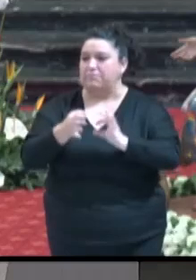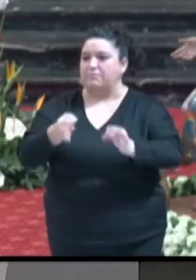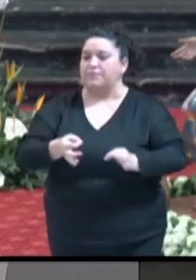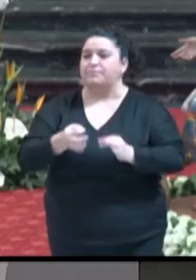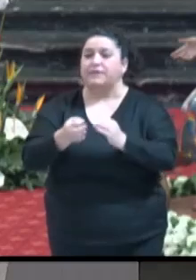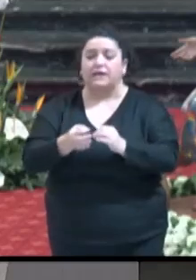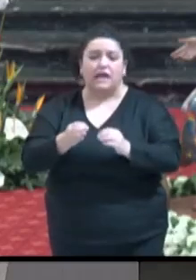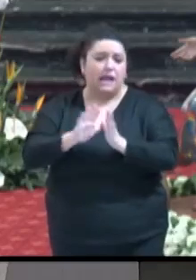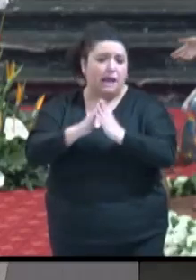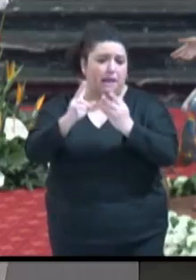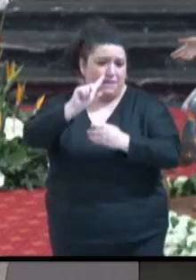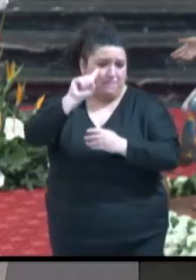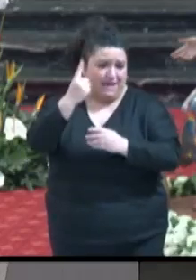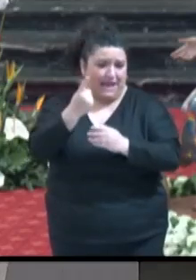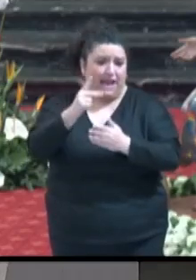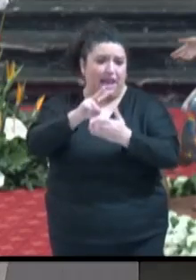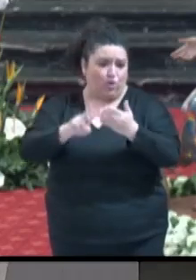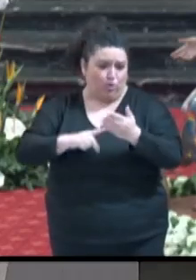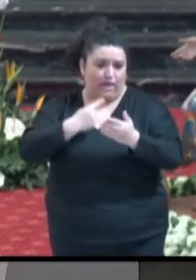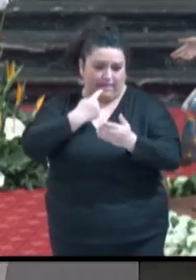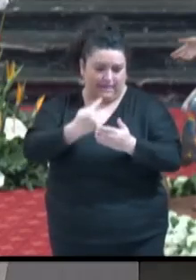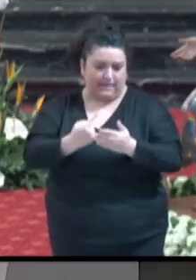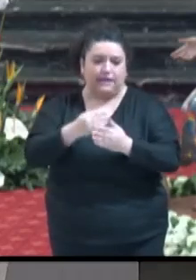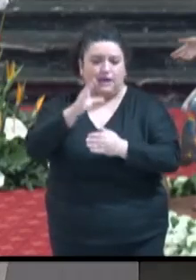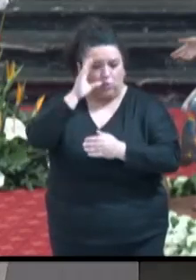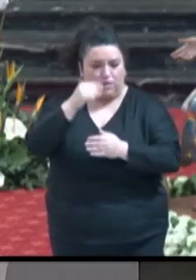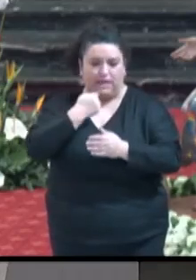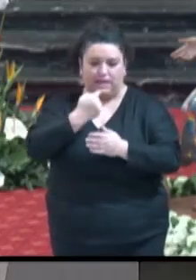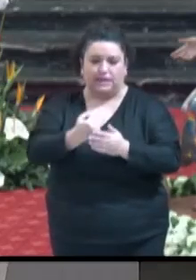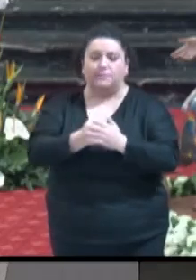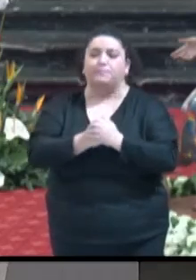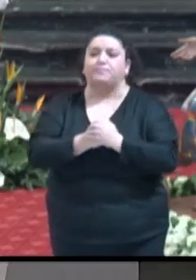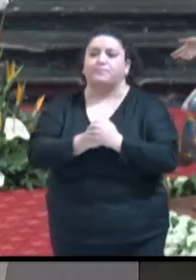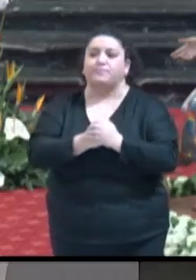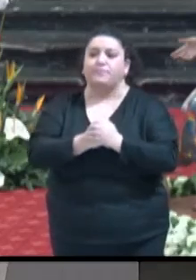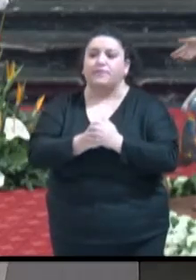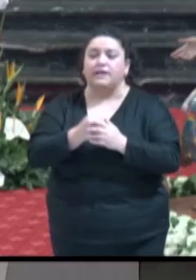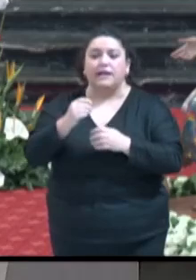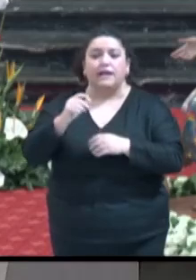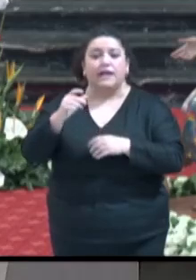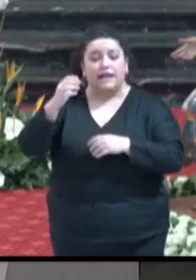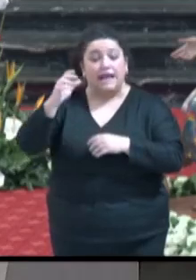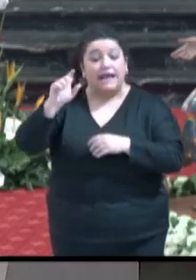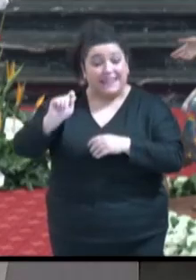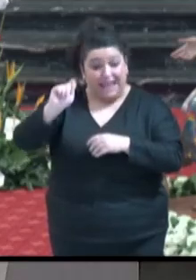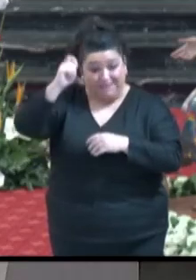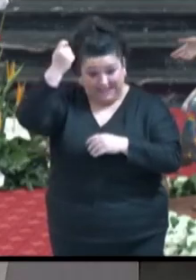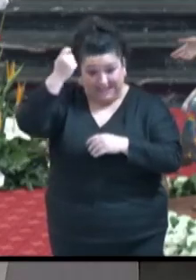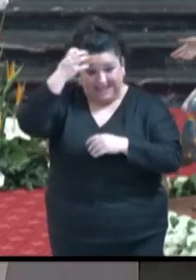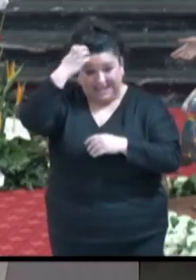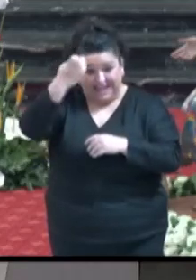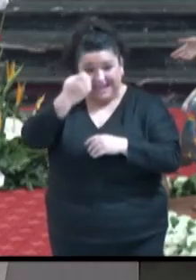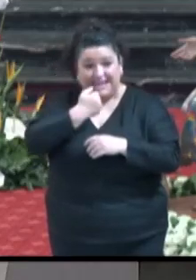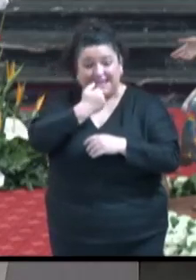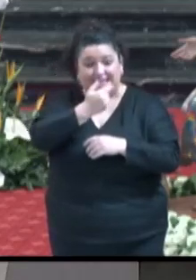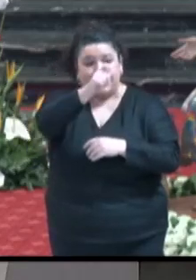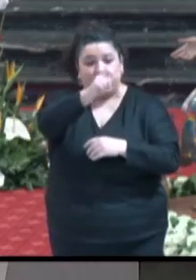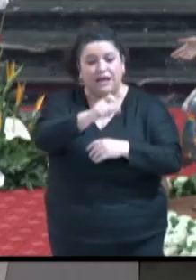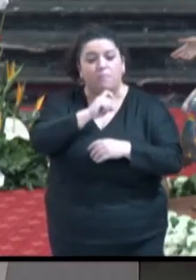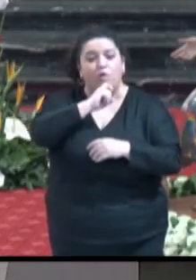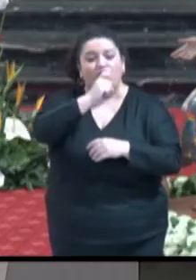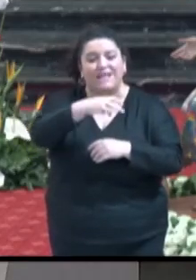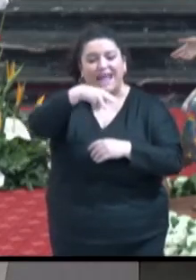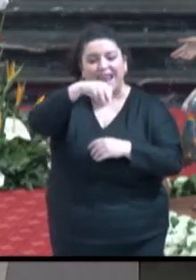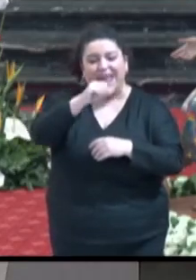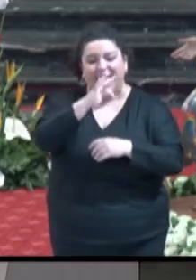primera lectura cuando David el rey le dice al profeta